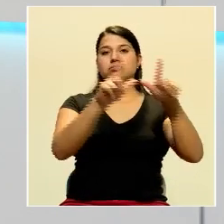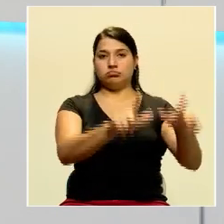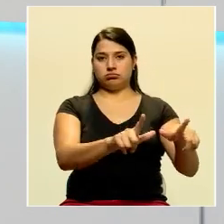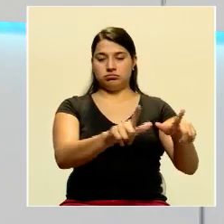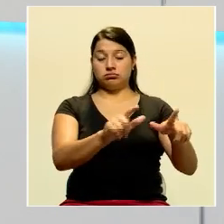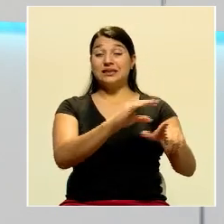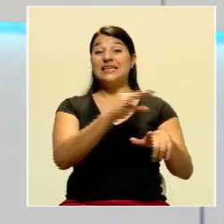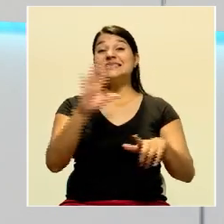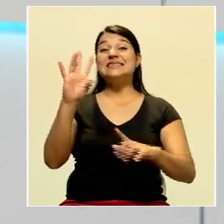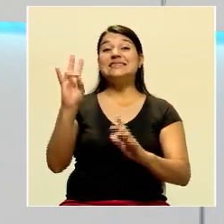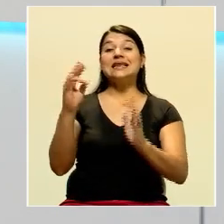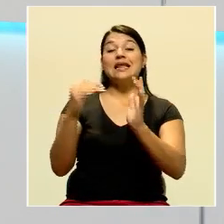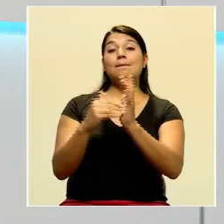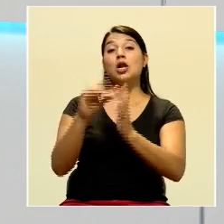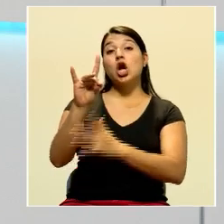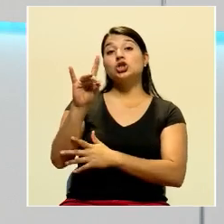y